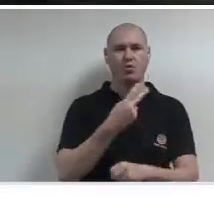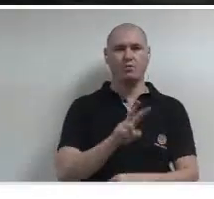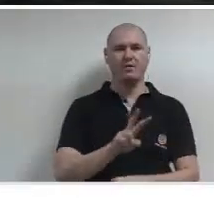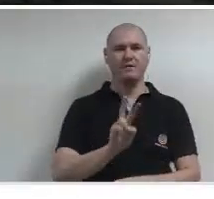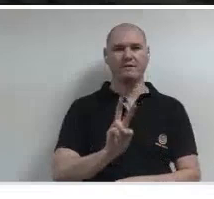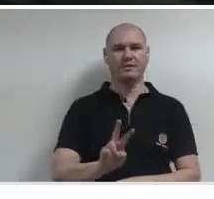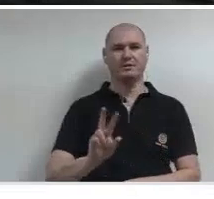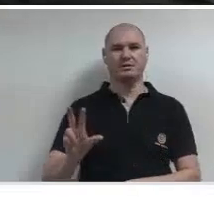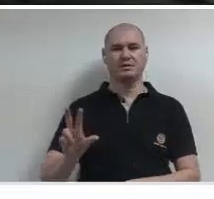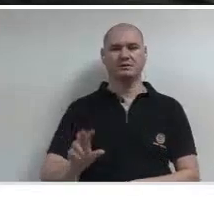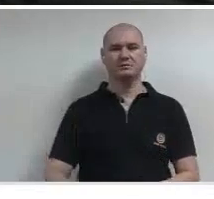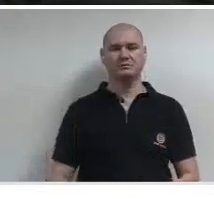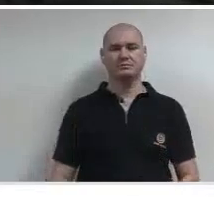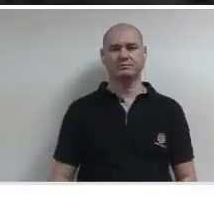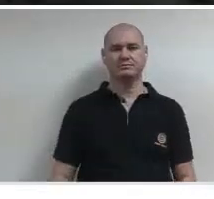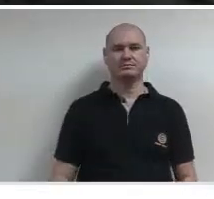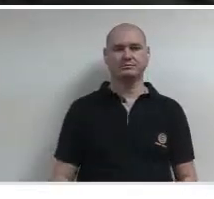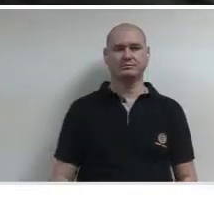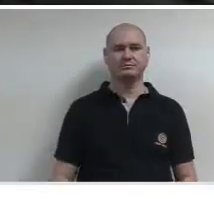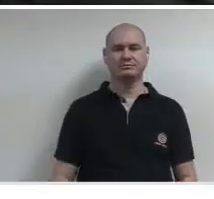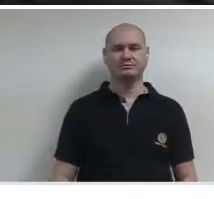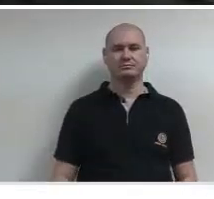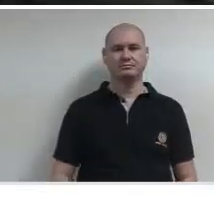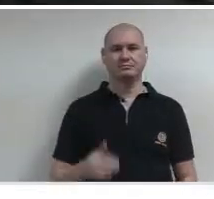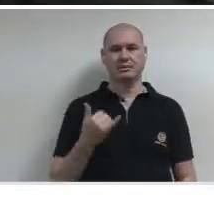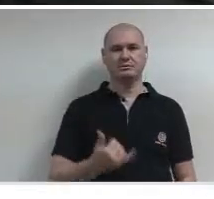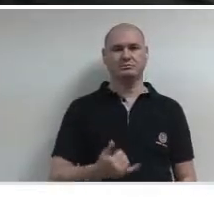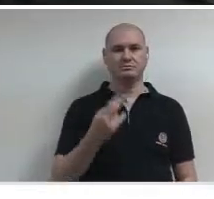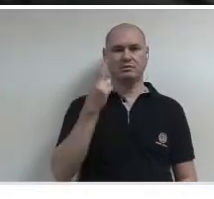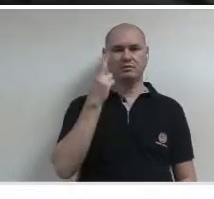sortea pe 2023 pe de Guanay chama.